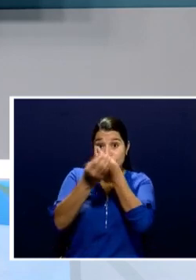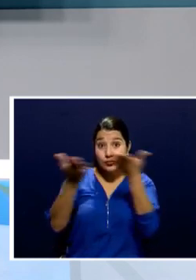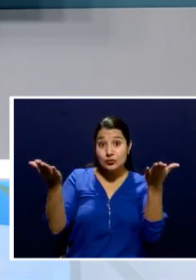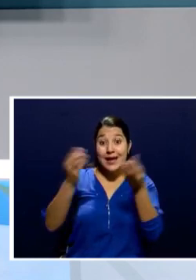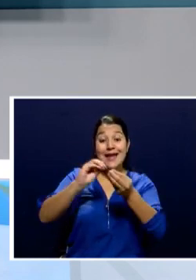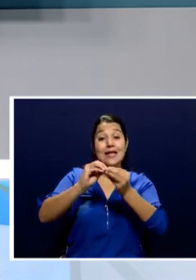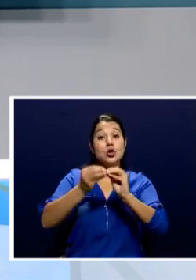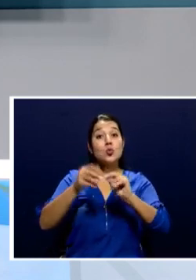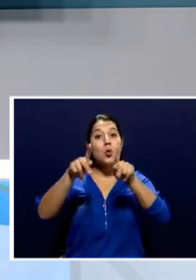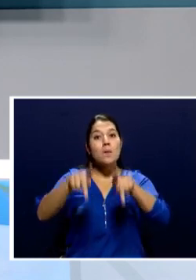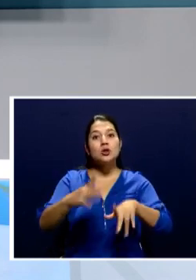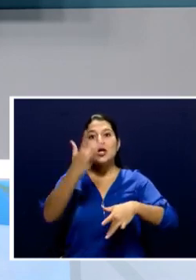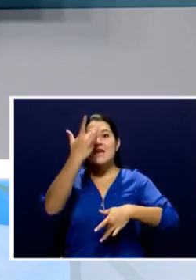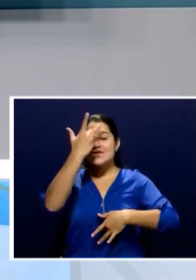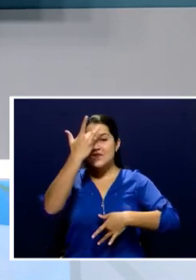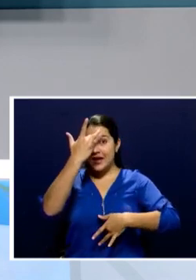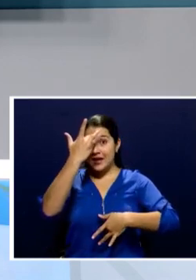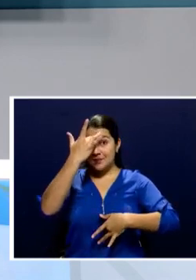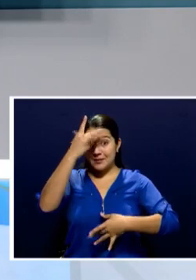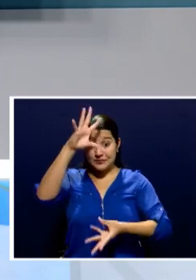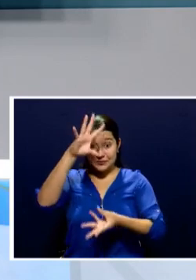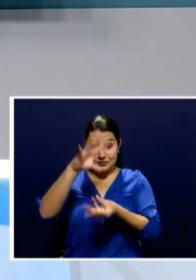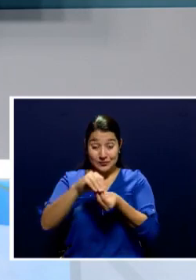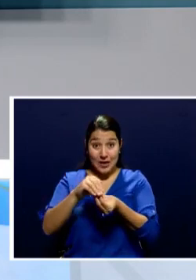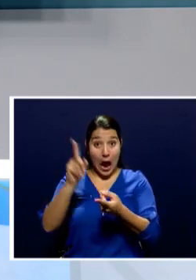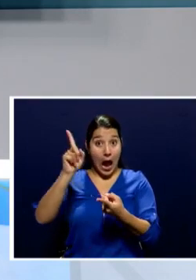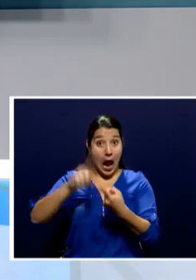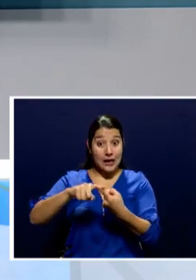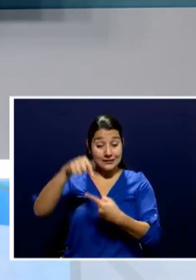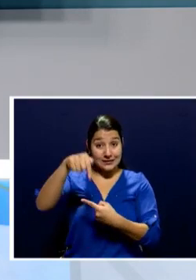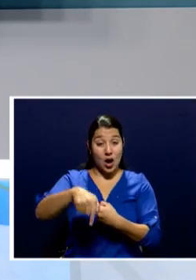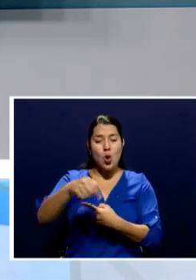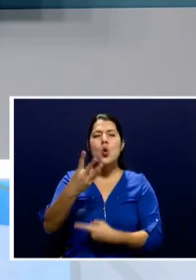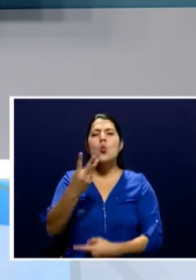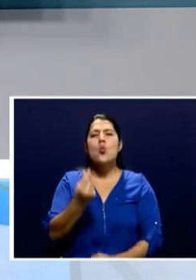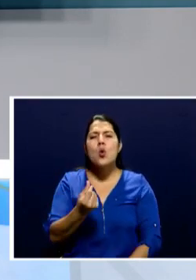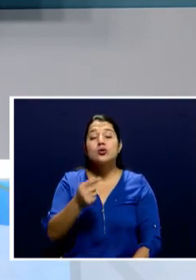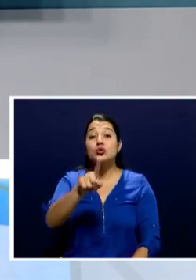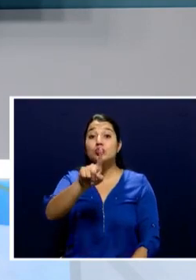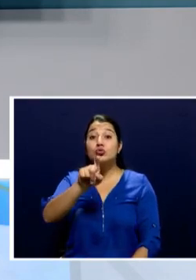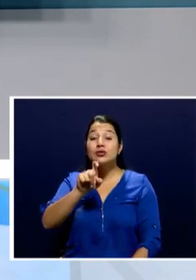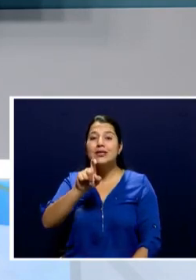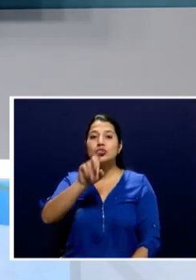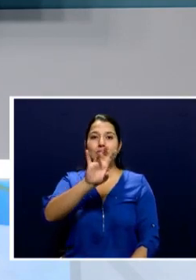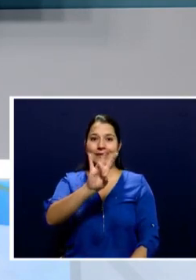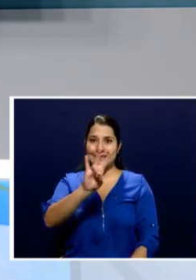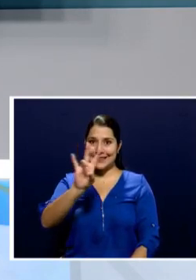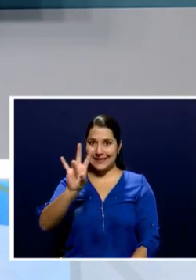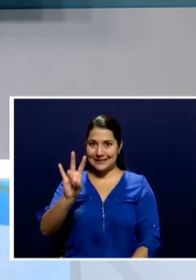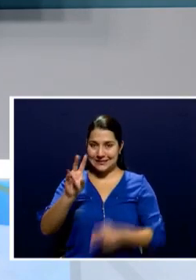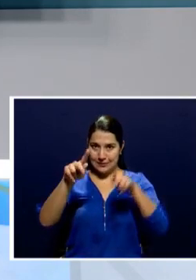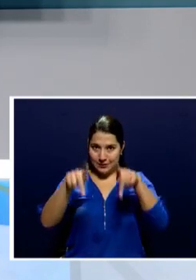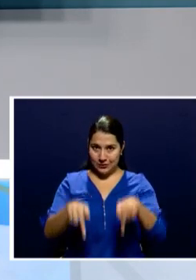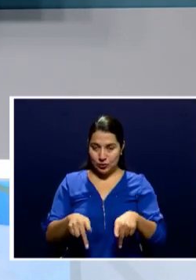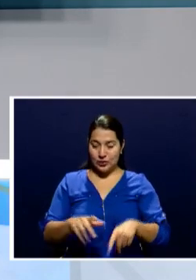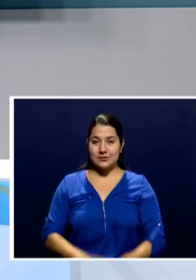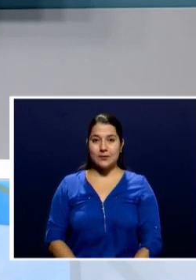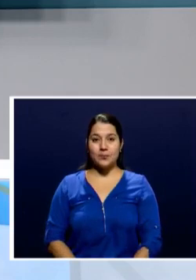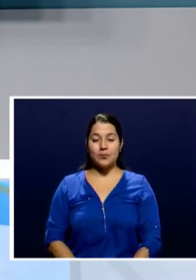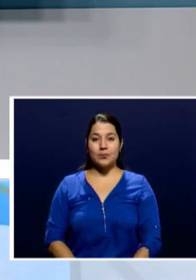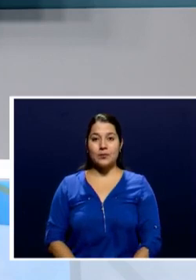de enfermos confirmados de COVID-19 llegó hoy a 177 personas.